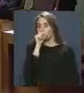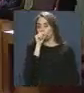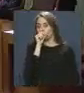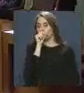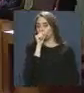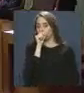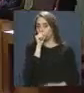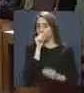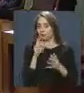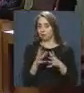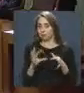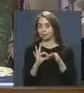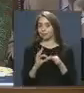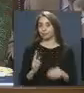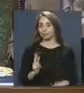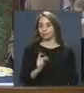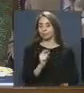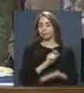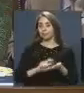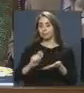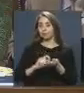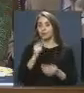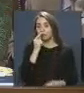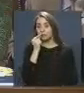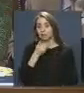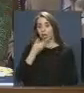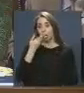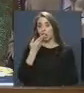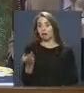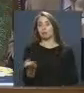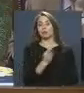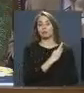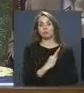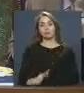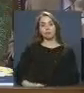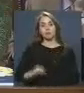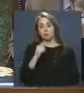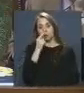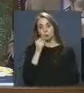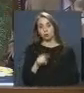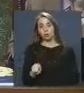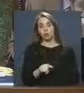Muchas gracias, señor secretario. Para hablar a favor de este proyecto, le doy la palabra al diputado Saldívar.